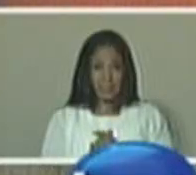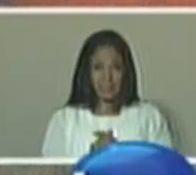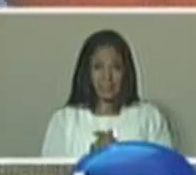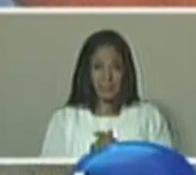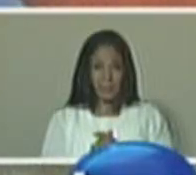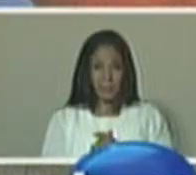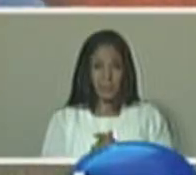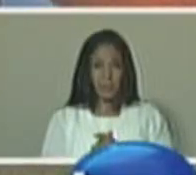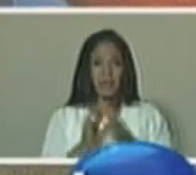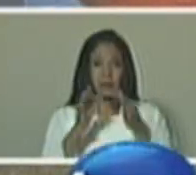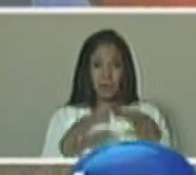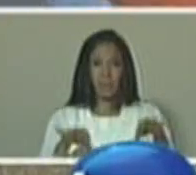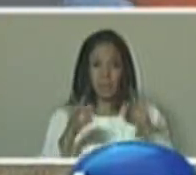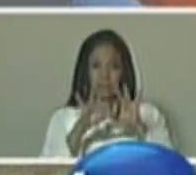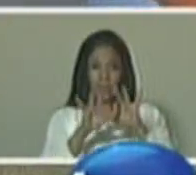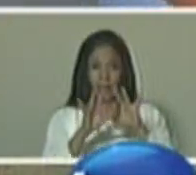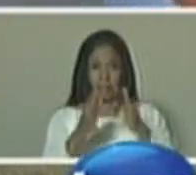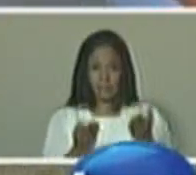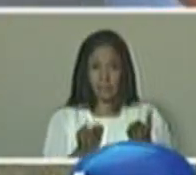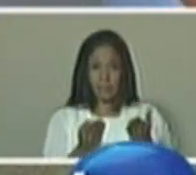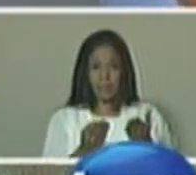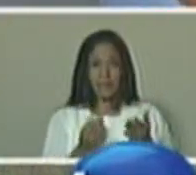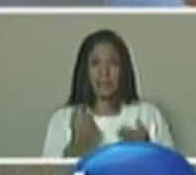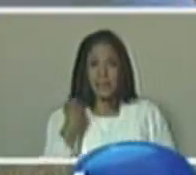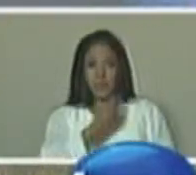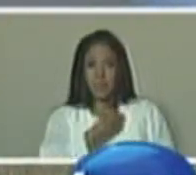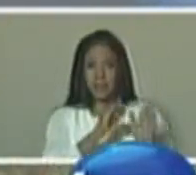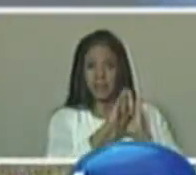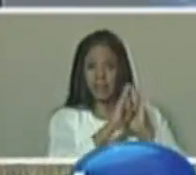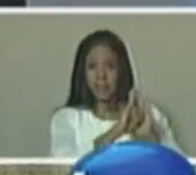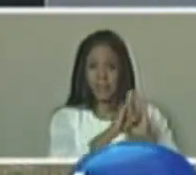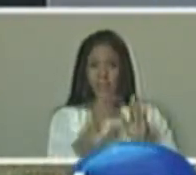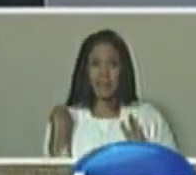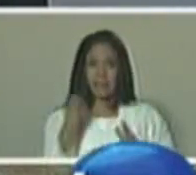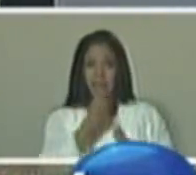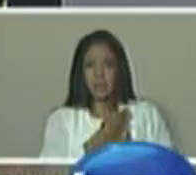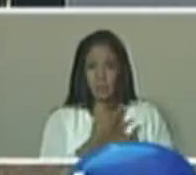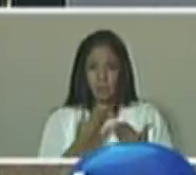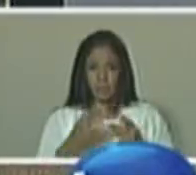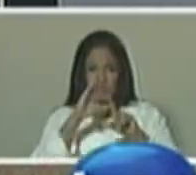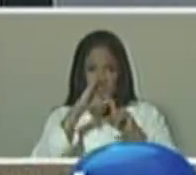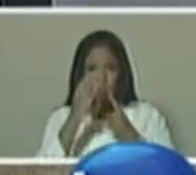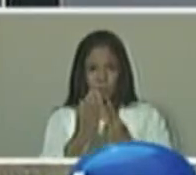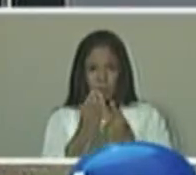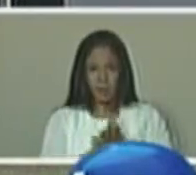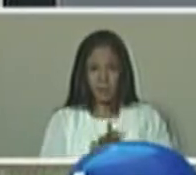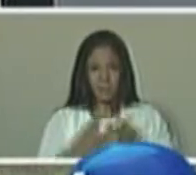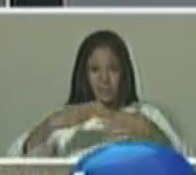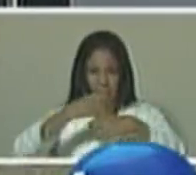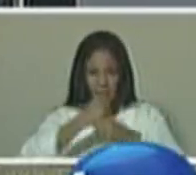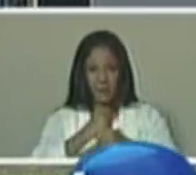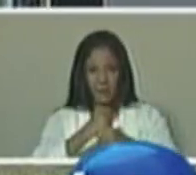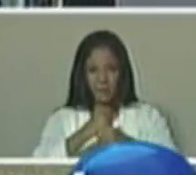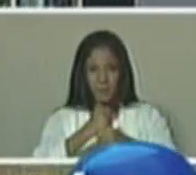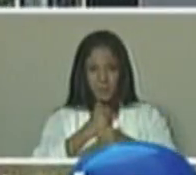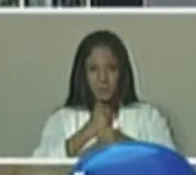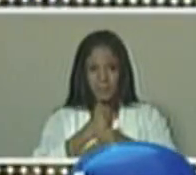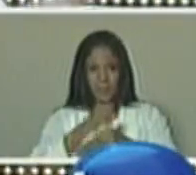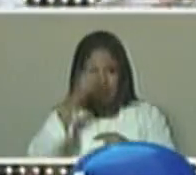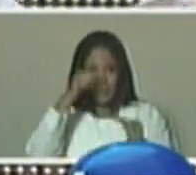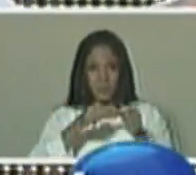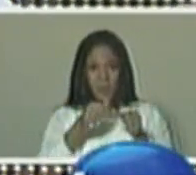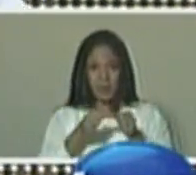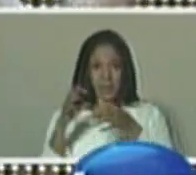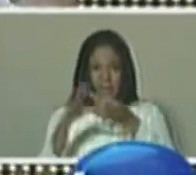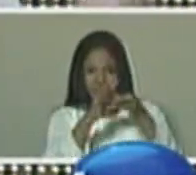identifica, eso que es parte de nuestra cultura, que es parte de nuestra identidad. Hagámoslo y recuerden que